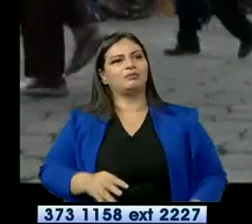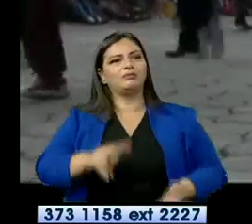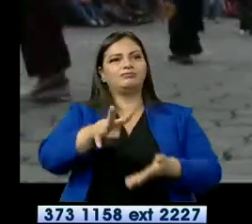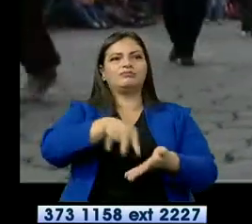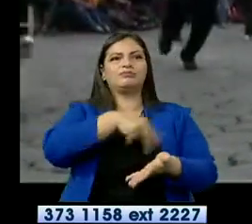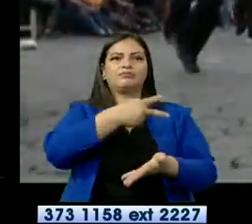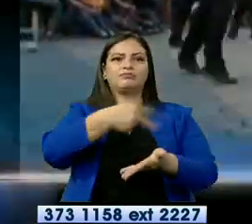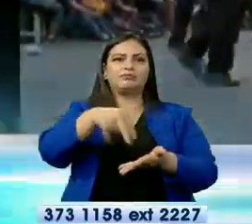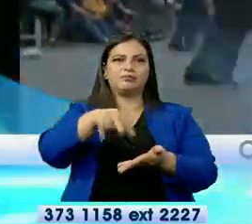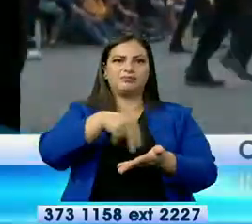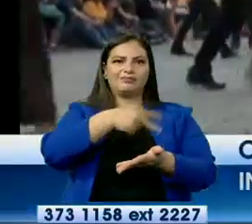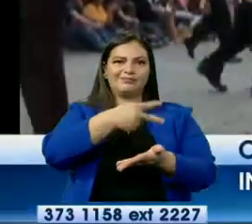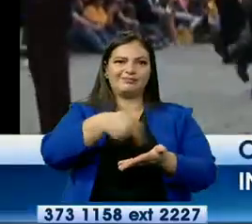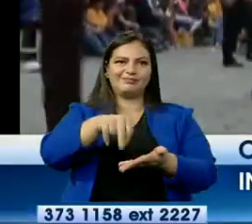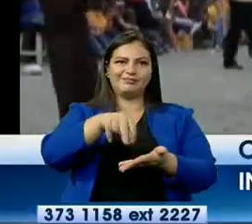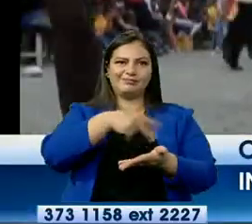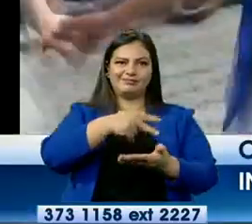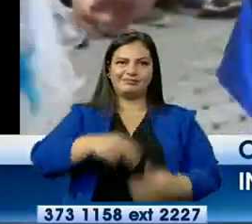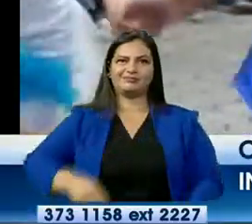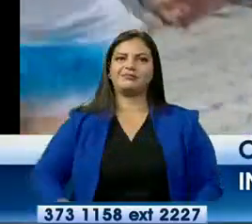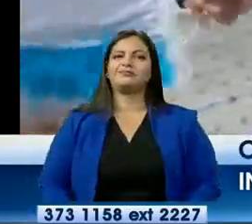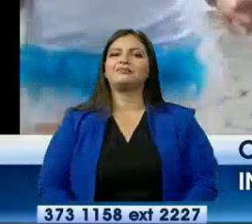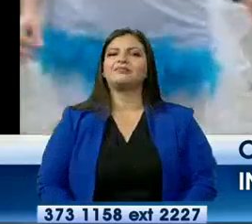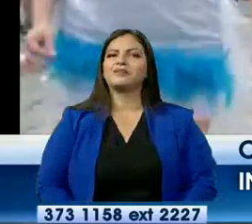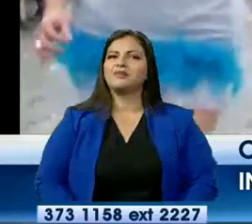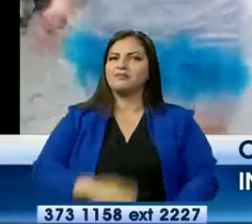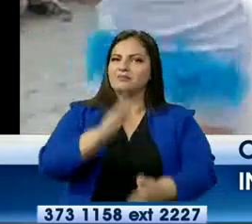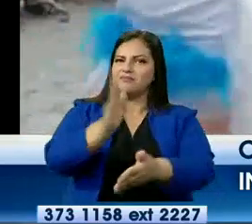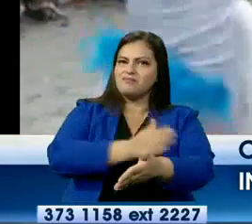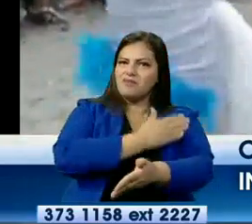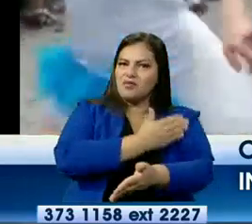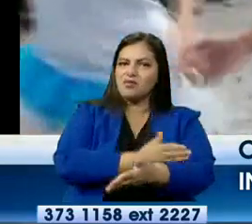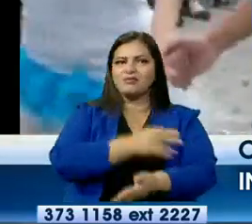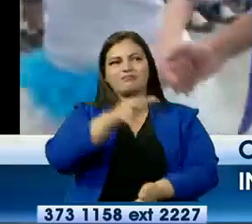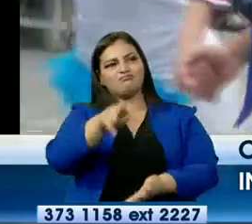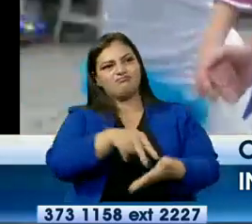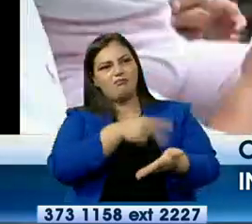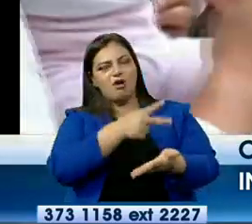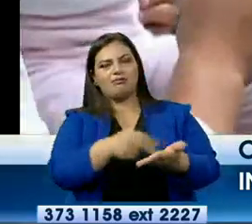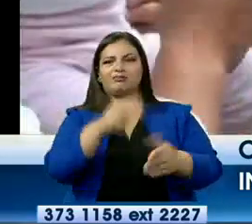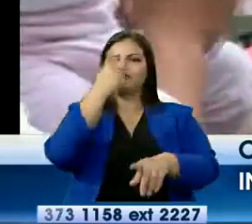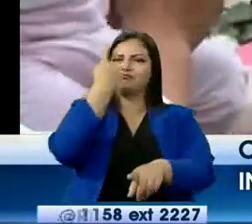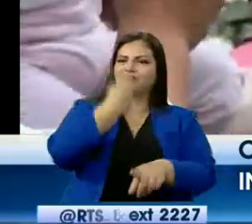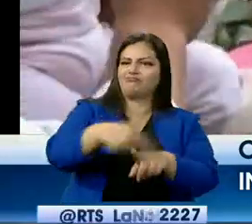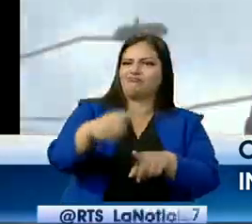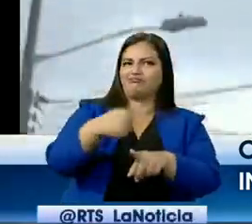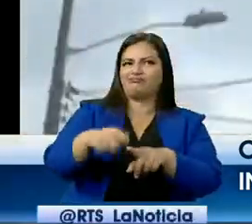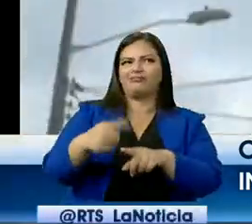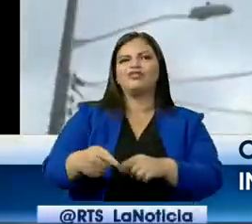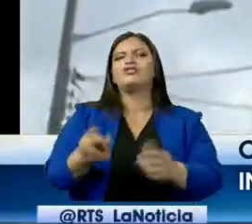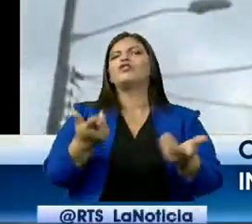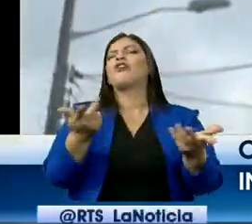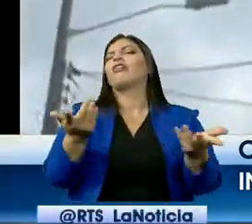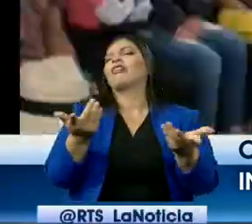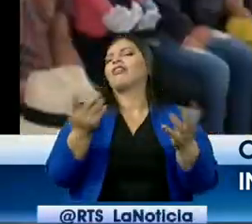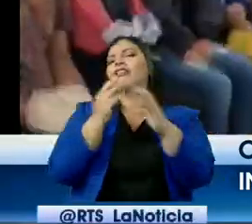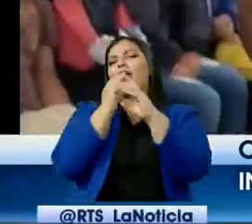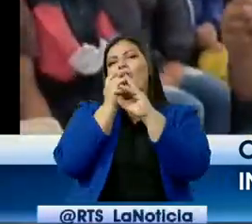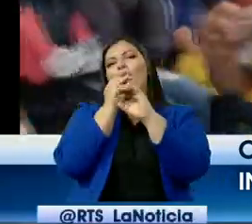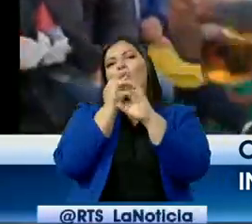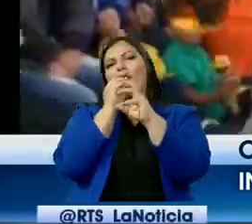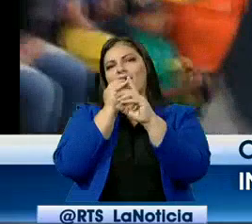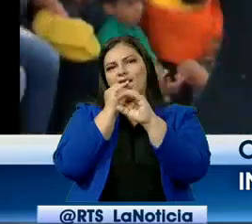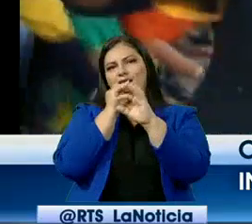El colorido, la algarabía y la música, los tónicos que envolvían a propios y extraños, Guaranda vivió su fiesta mayor a toda